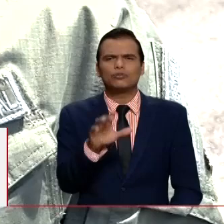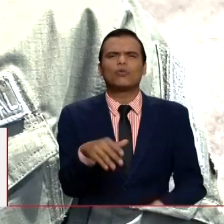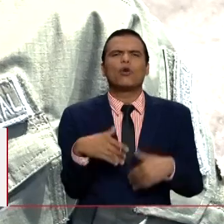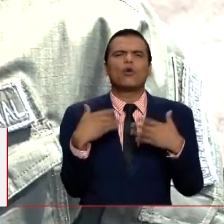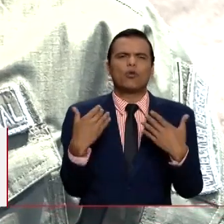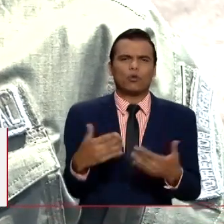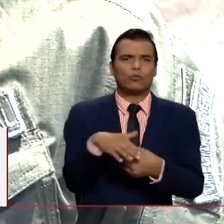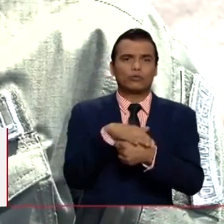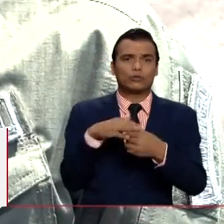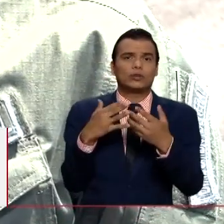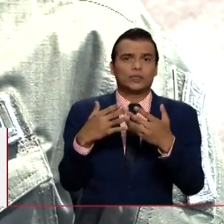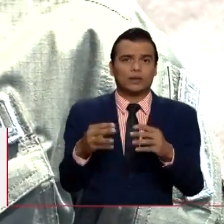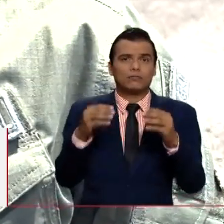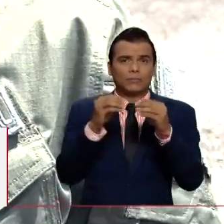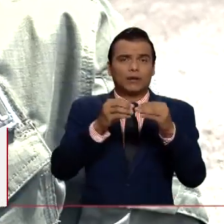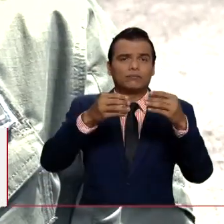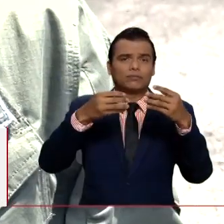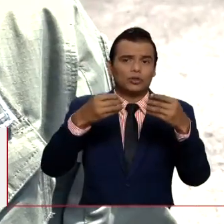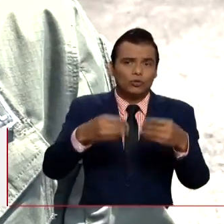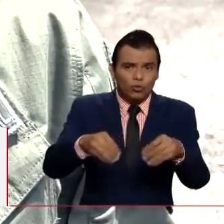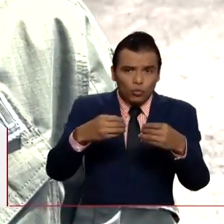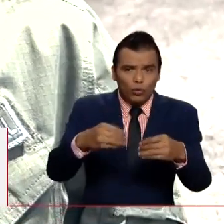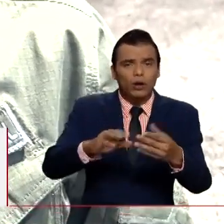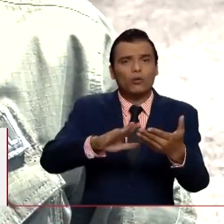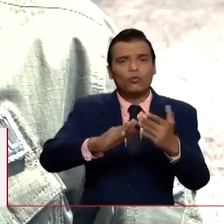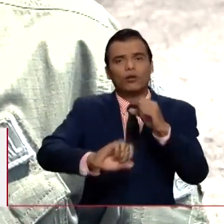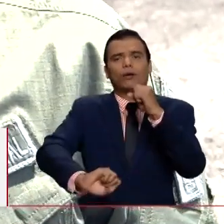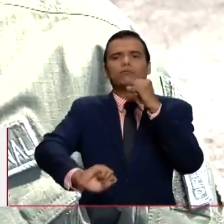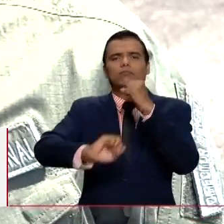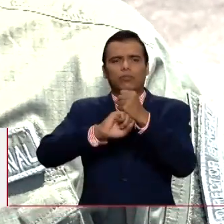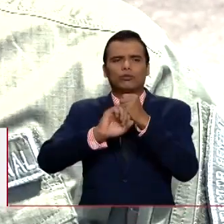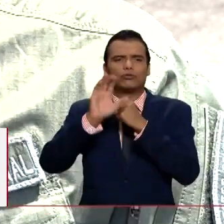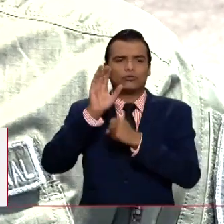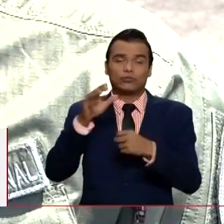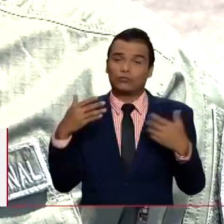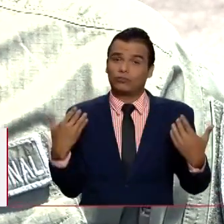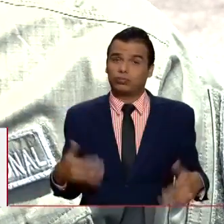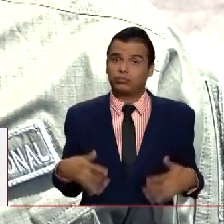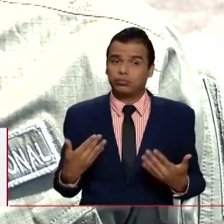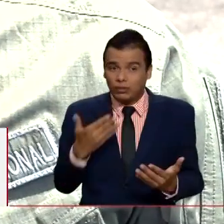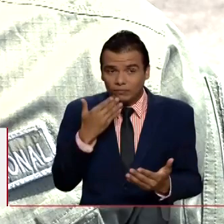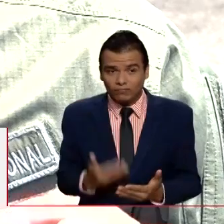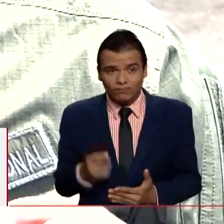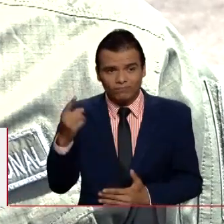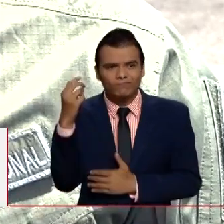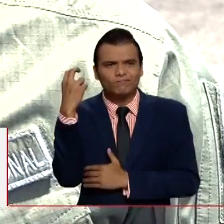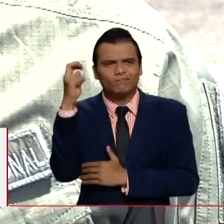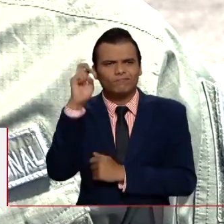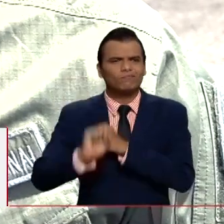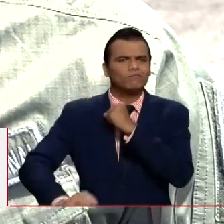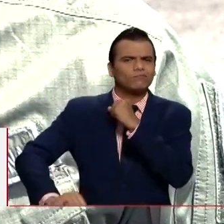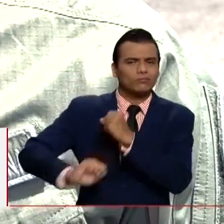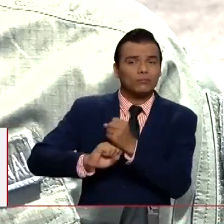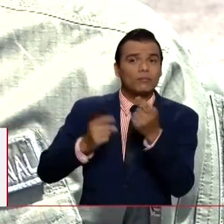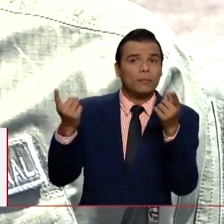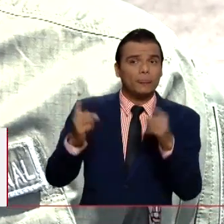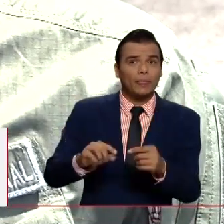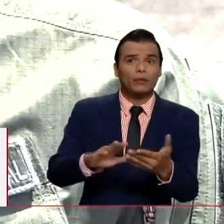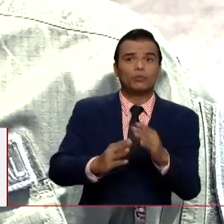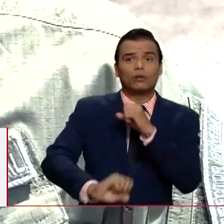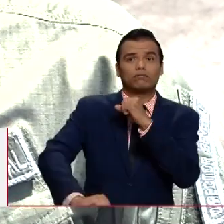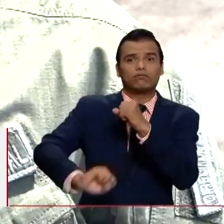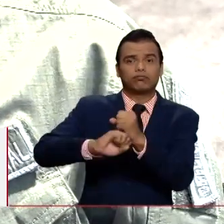de la mano con la comunidad. Yo destaco el trabajo mancomunado con la Fiscalía, el apoyo fundamental y decidido de la